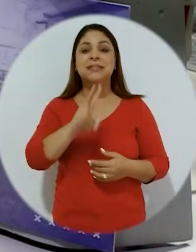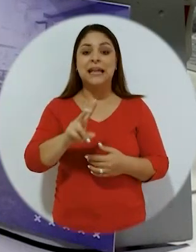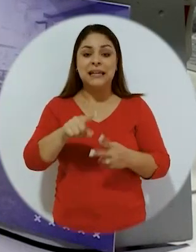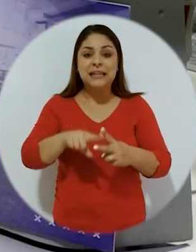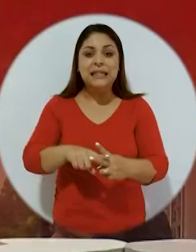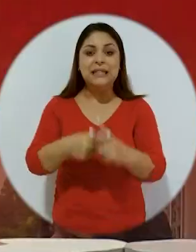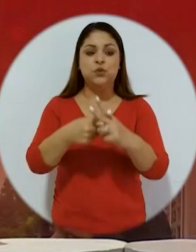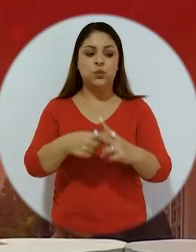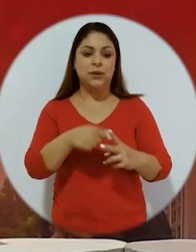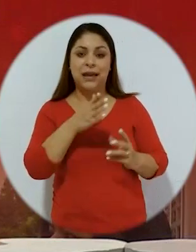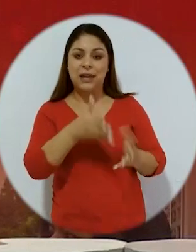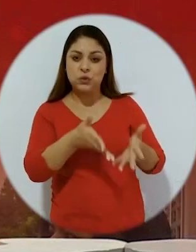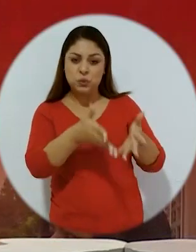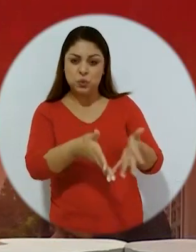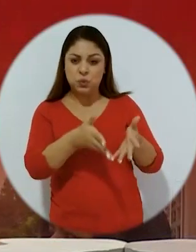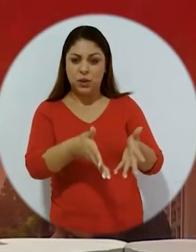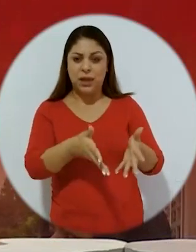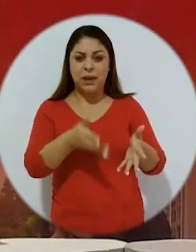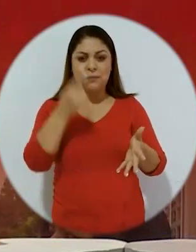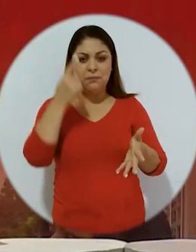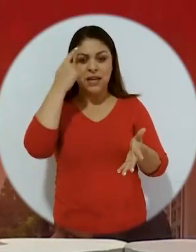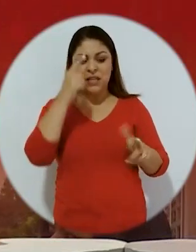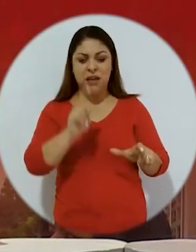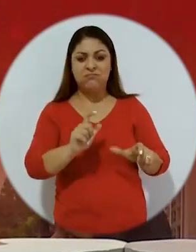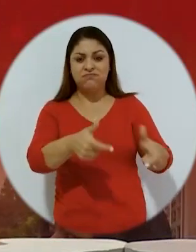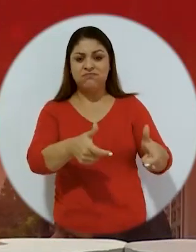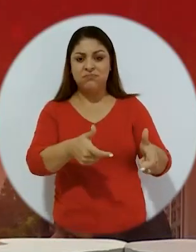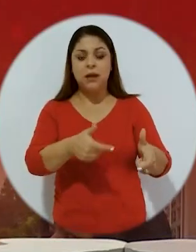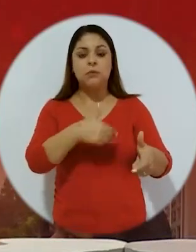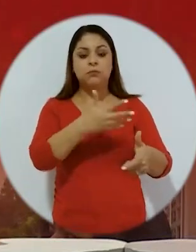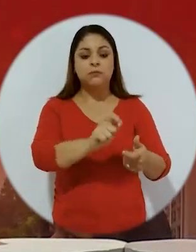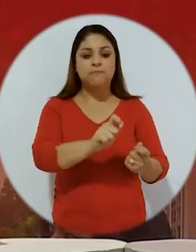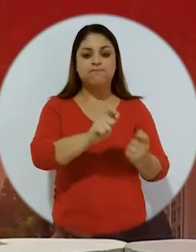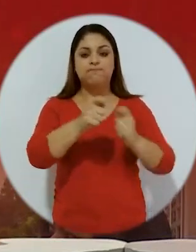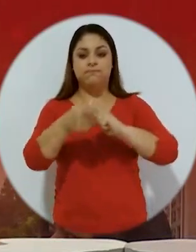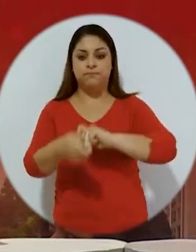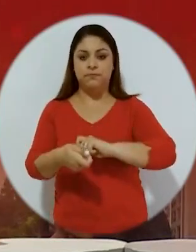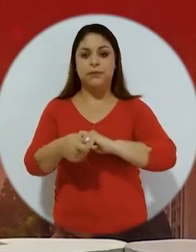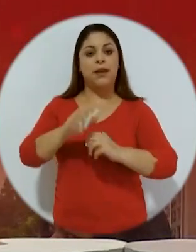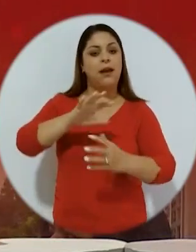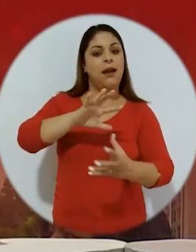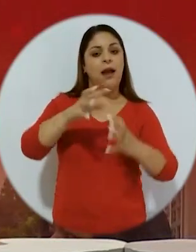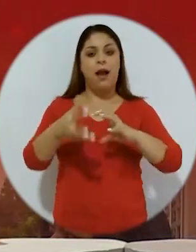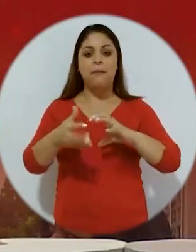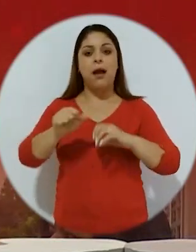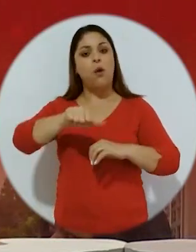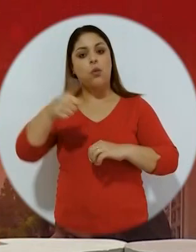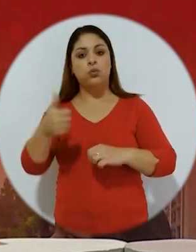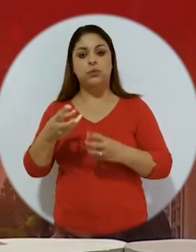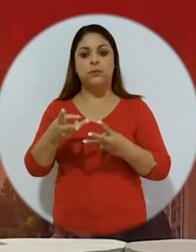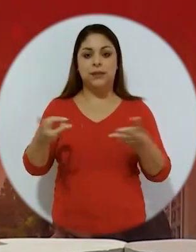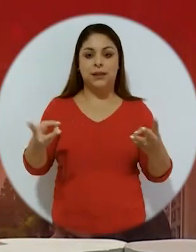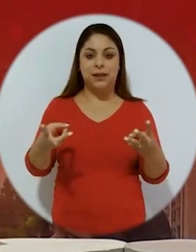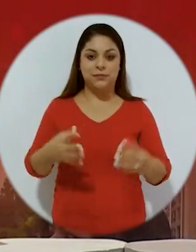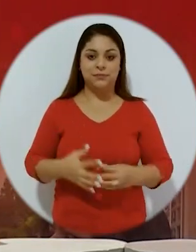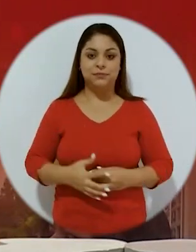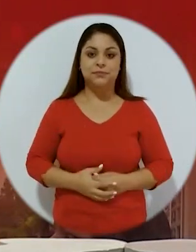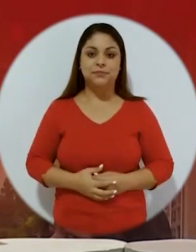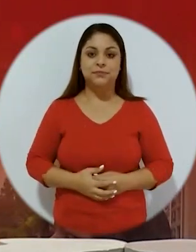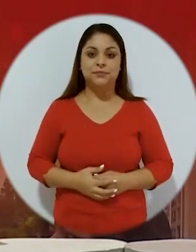inicio estamos viendo que es una materia que incluso puede ser un residuo, y lo estamos convirtiendo y transformando en otro